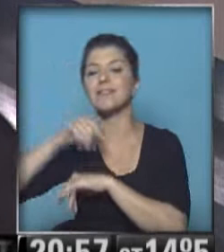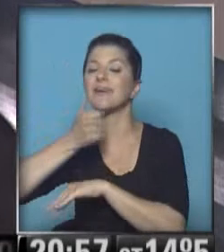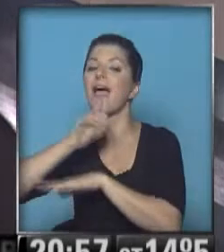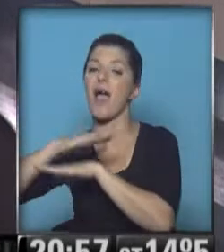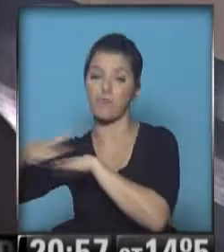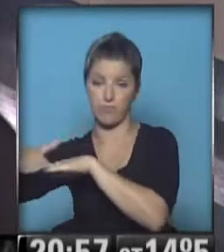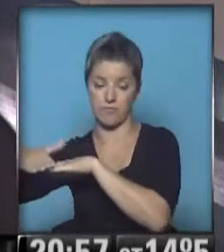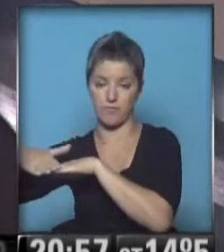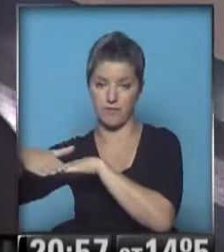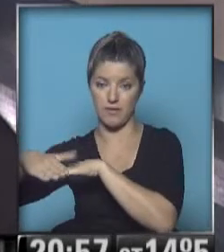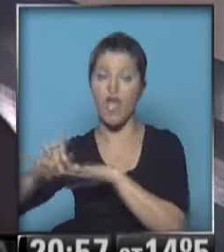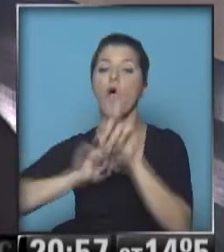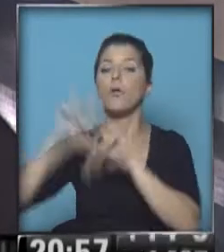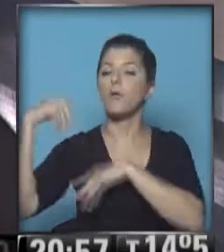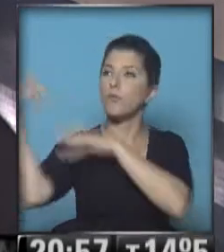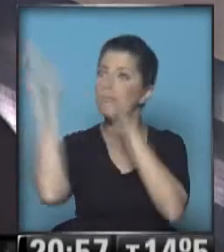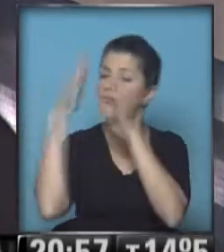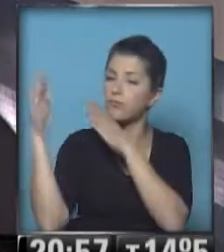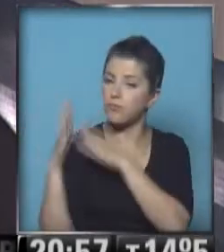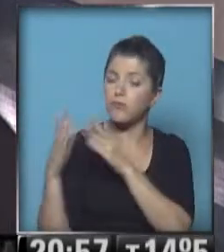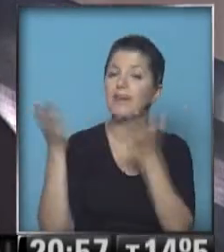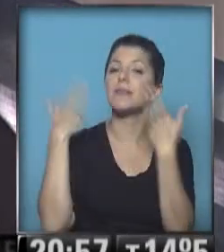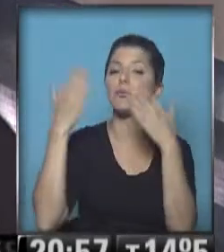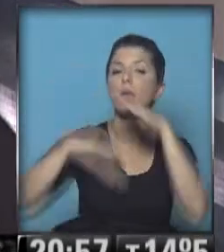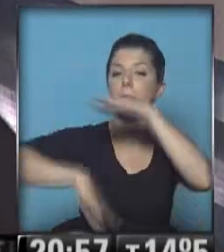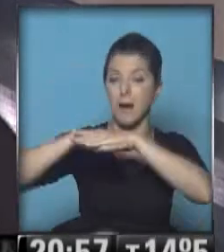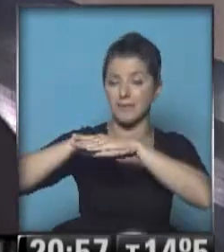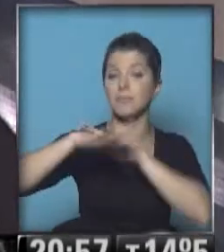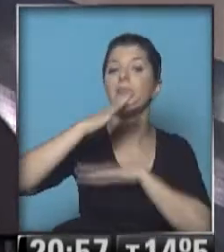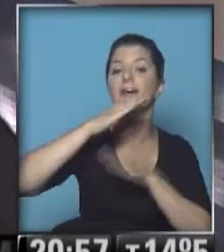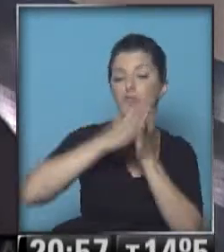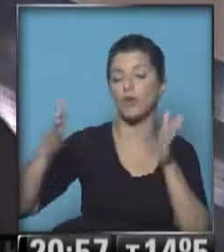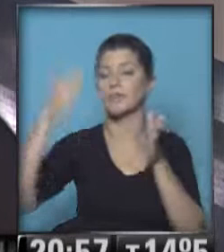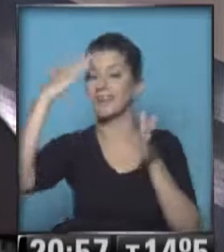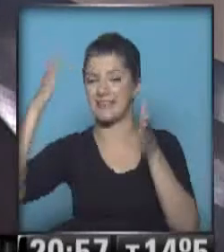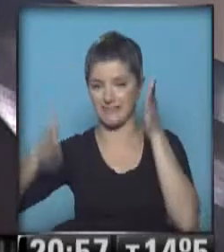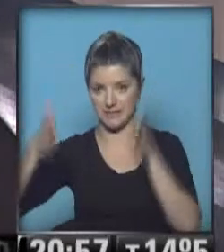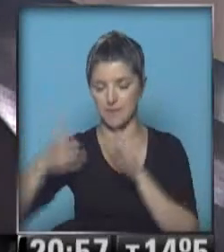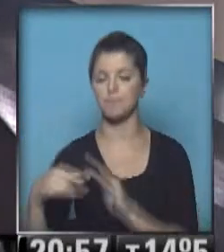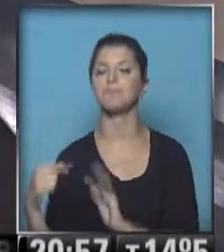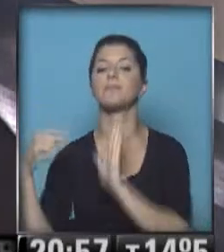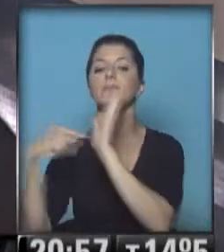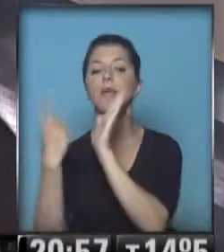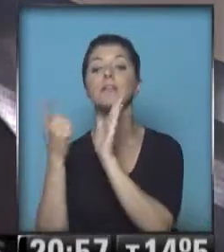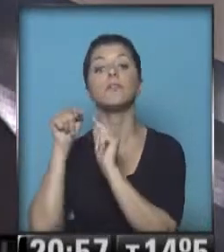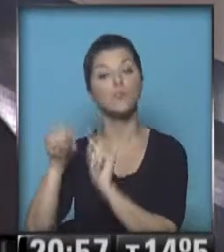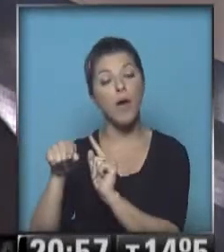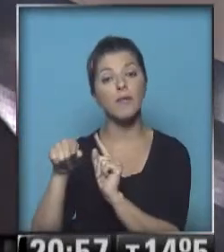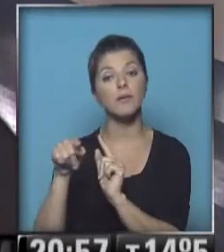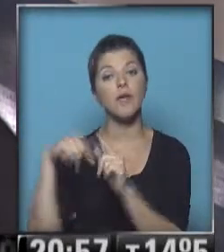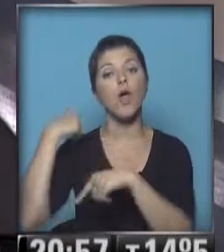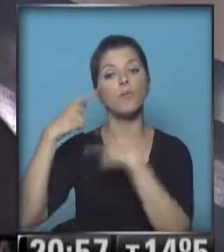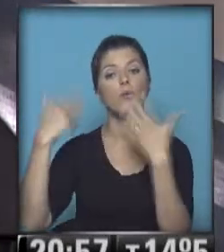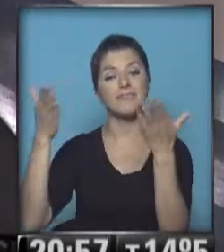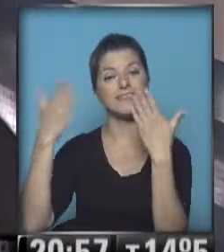norte patagónico con vientos del sector norte y temperaturas máximas de 14 a 15 grados. En la zona central, aquí va a predominar un sistema